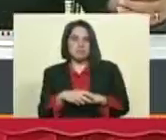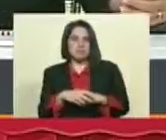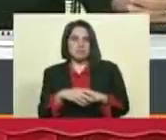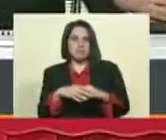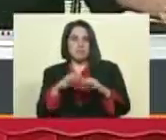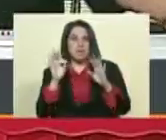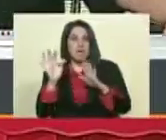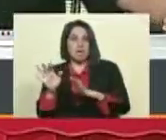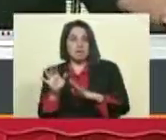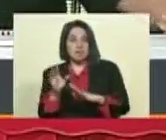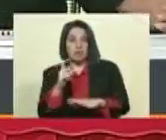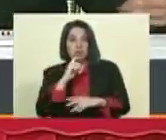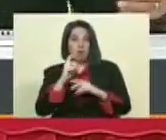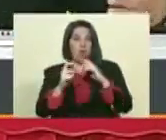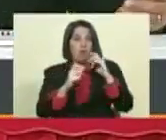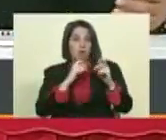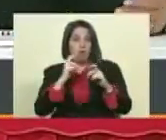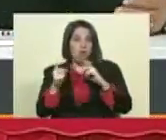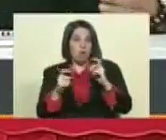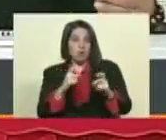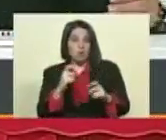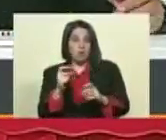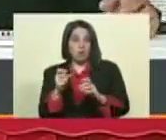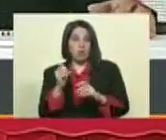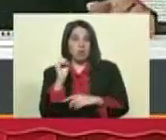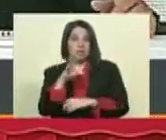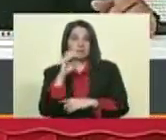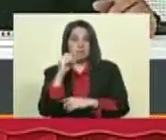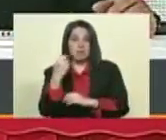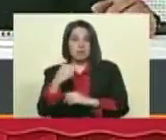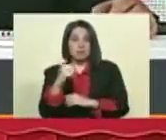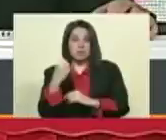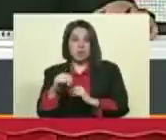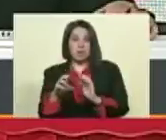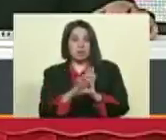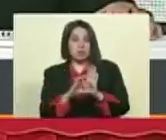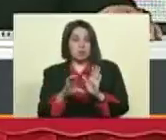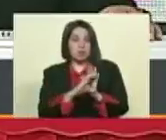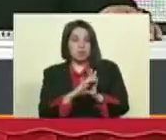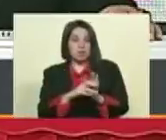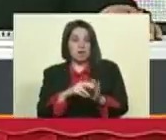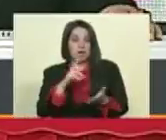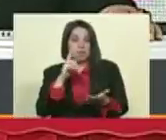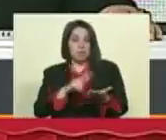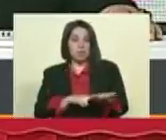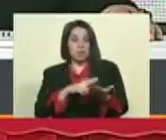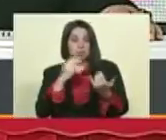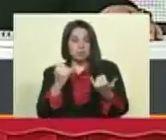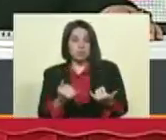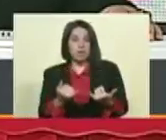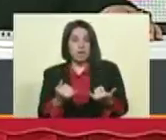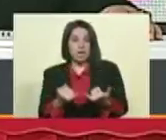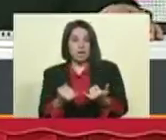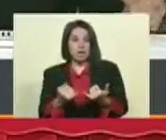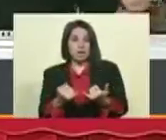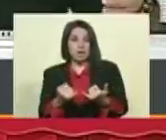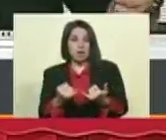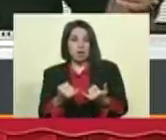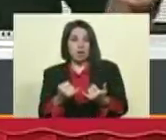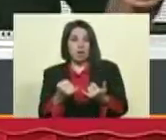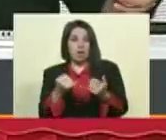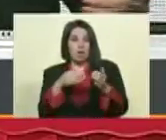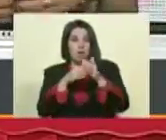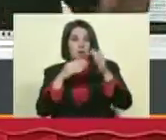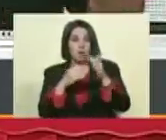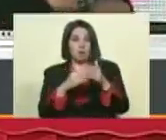Ese odio que ahorita la Asamblea Nacional Constituyente, oportuno, compañero presidente, acaba de aprobar una ley contra el odio, que la